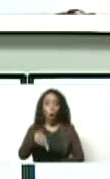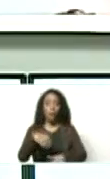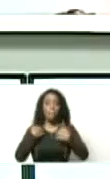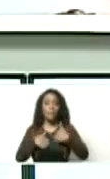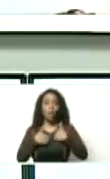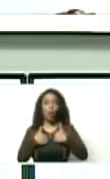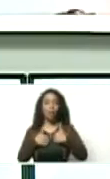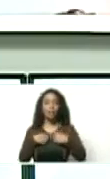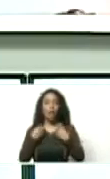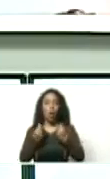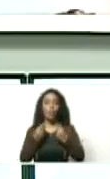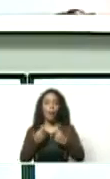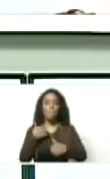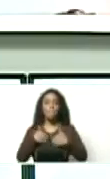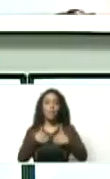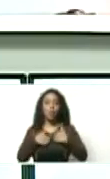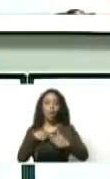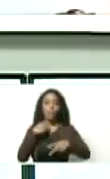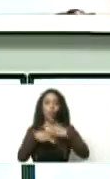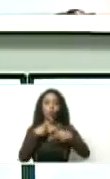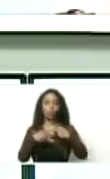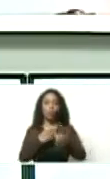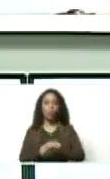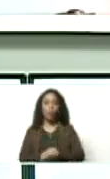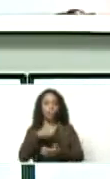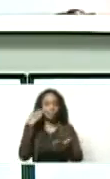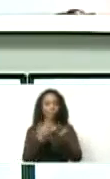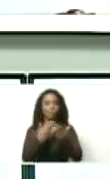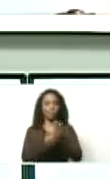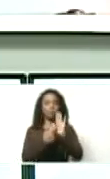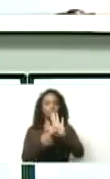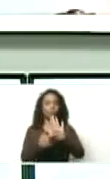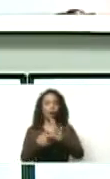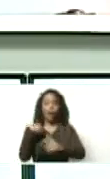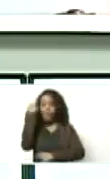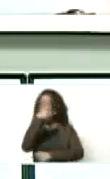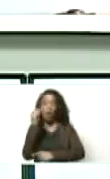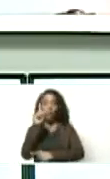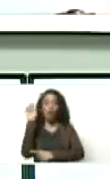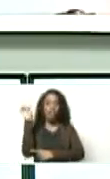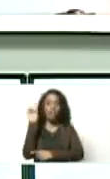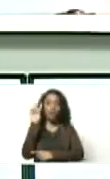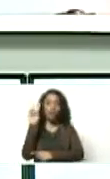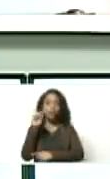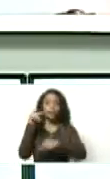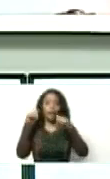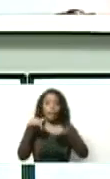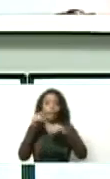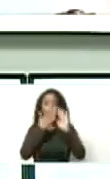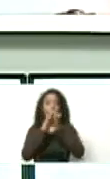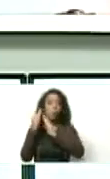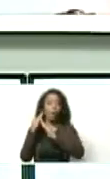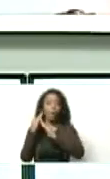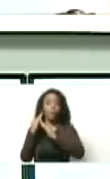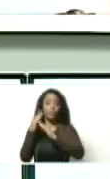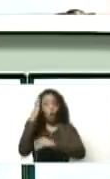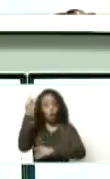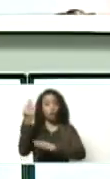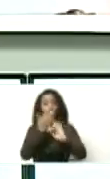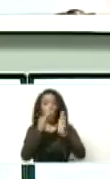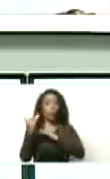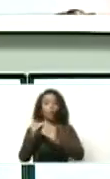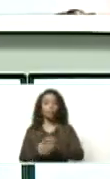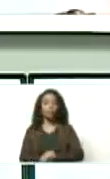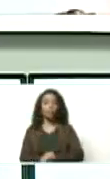miércoles de economía, miércoles productivo, mostrando la cara de una Venezuela que desde las comunas, desde los consejos